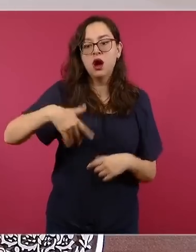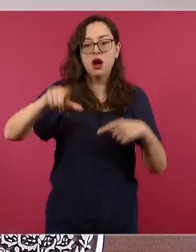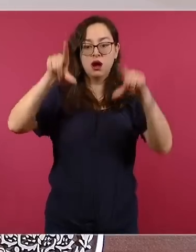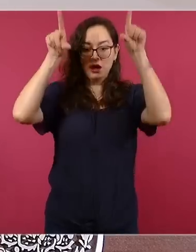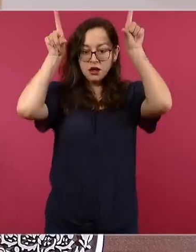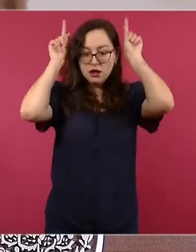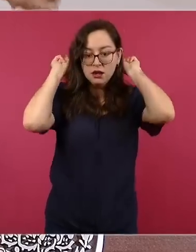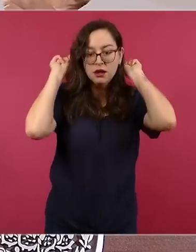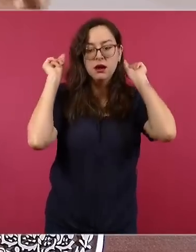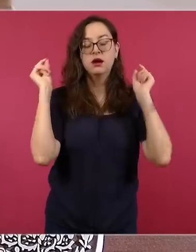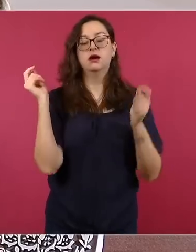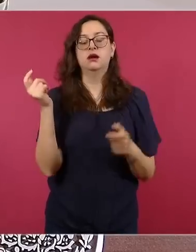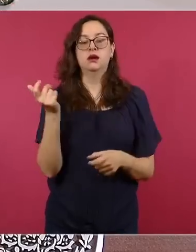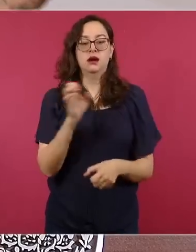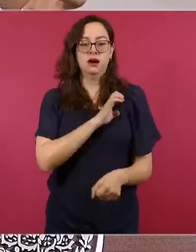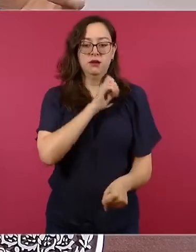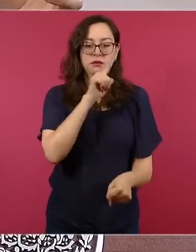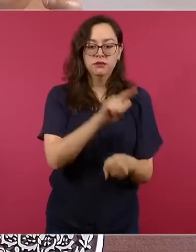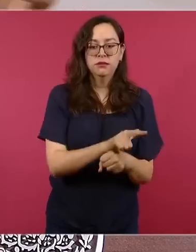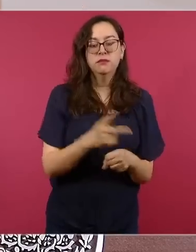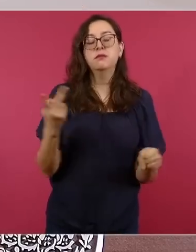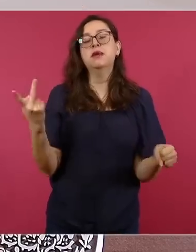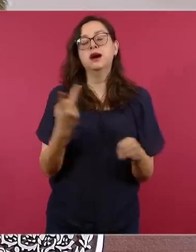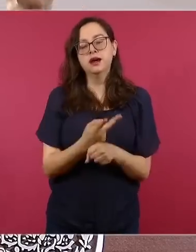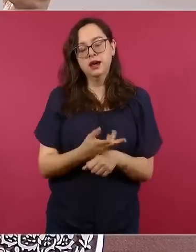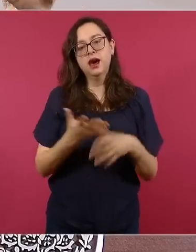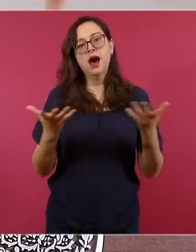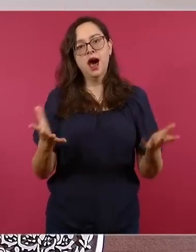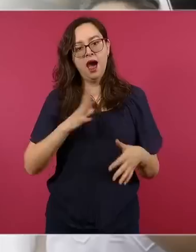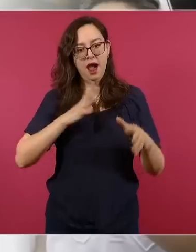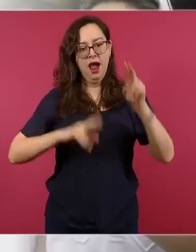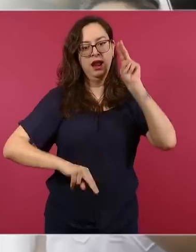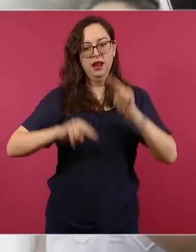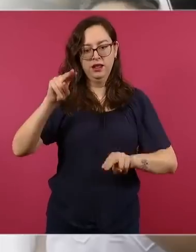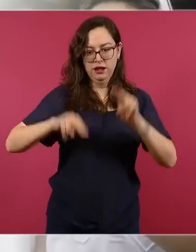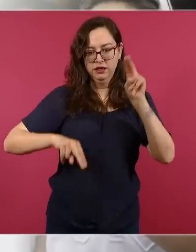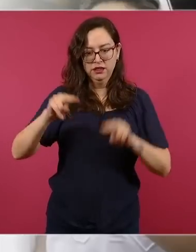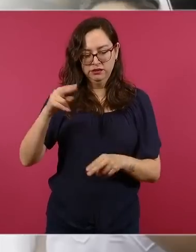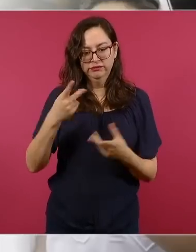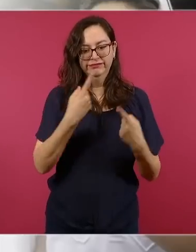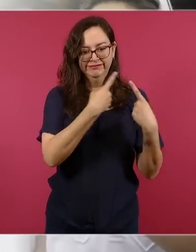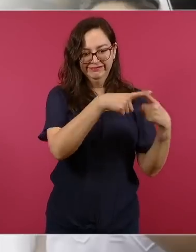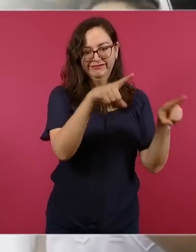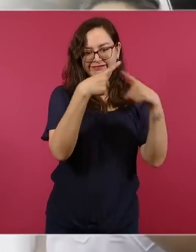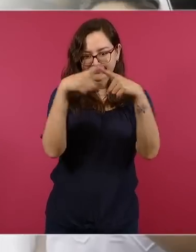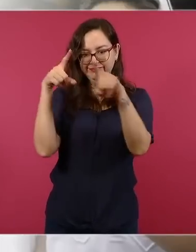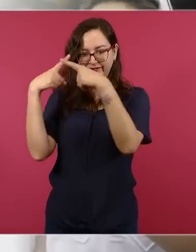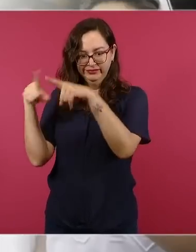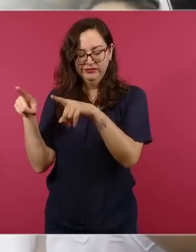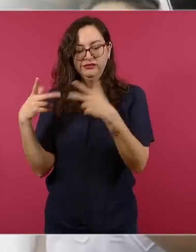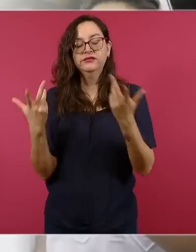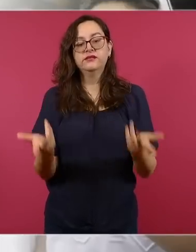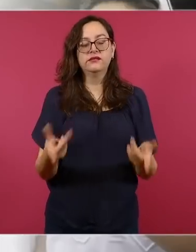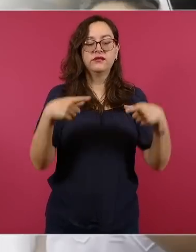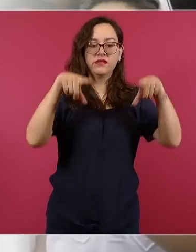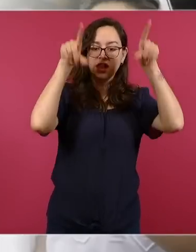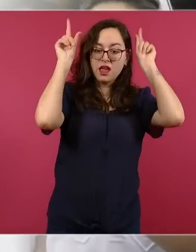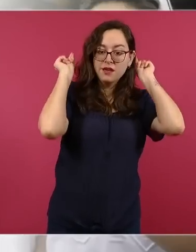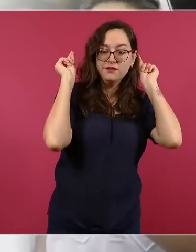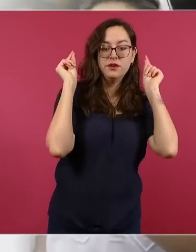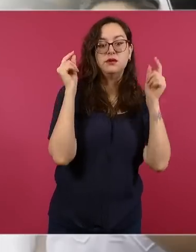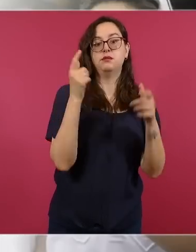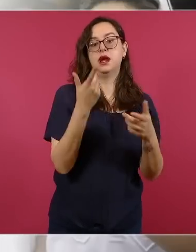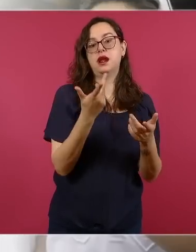enfermeras a veces son auxiliares, licenciadas, que luego se contratan ya como enfermeras clínicas o enfermeras generales, pero muchas de